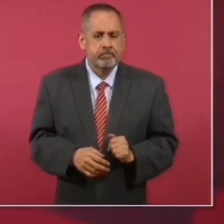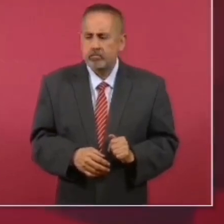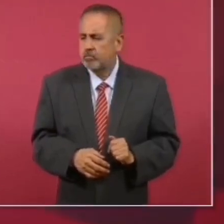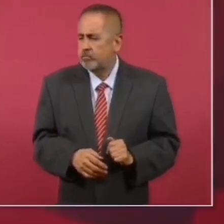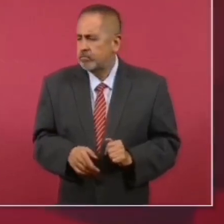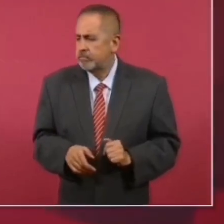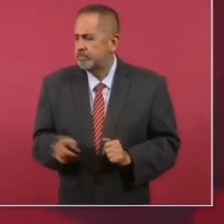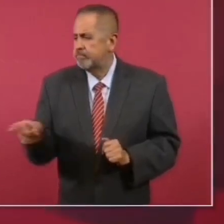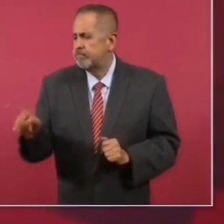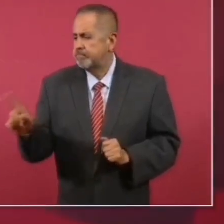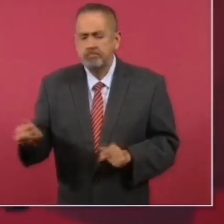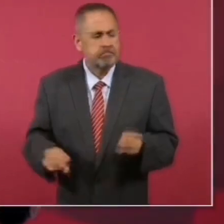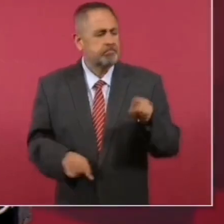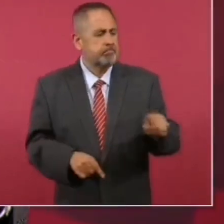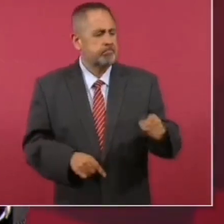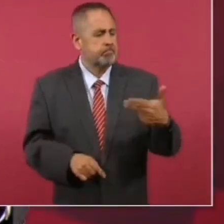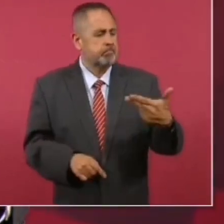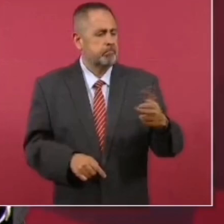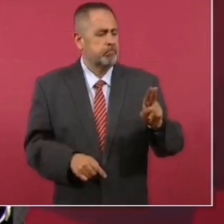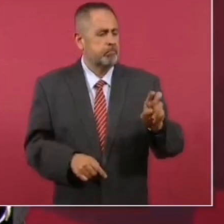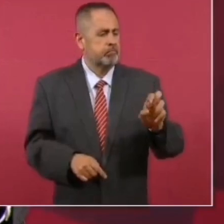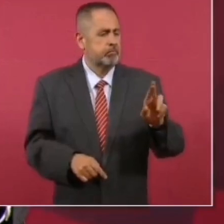reconoció a Huerta